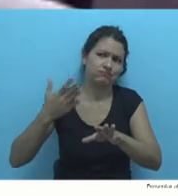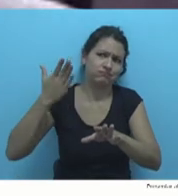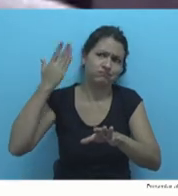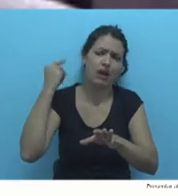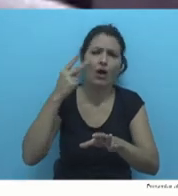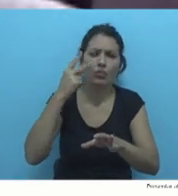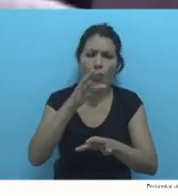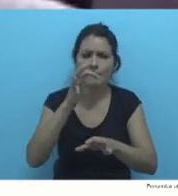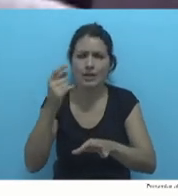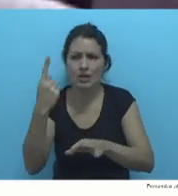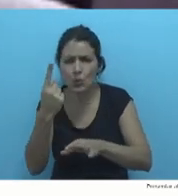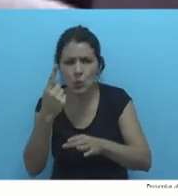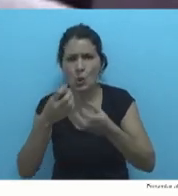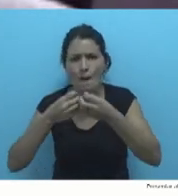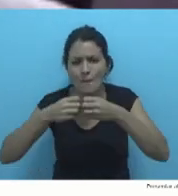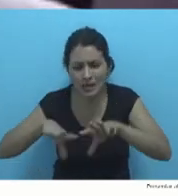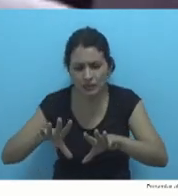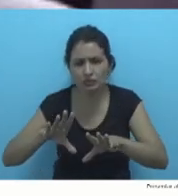para directamente